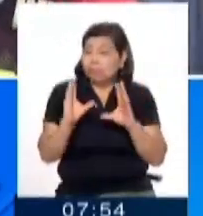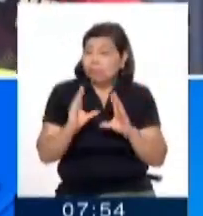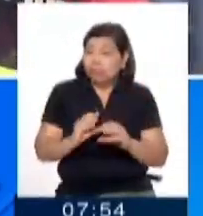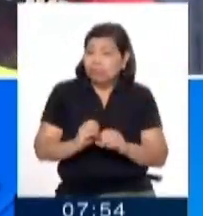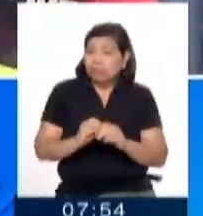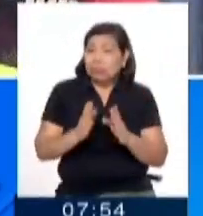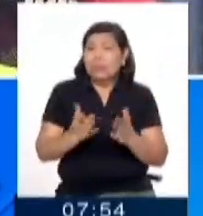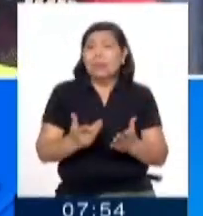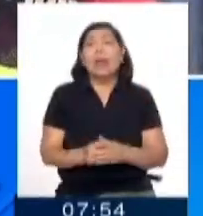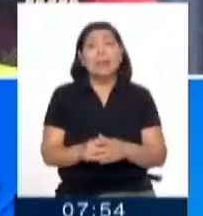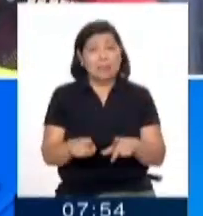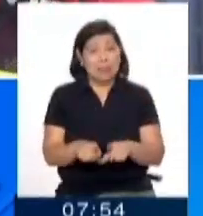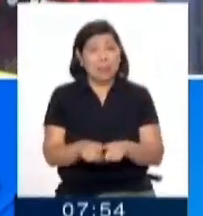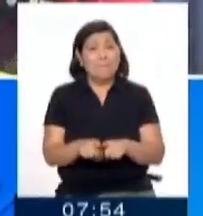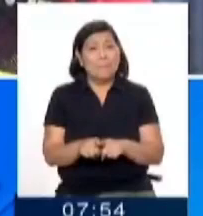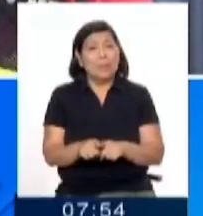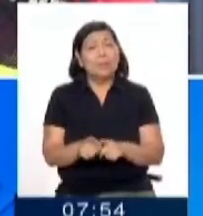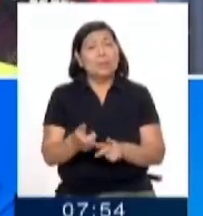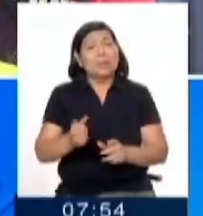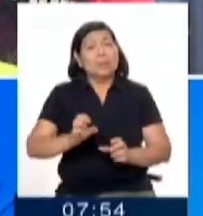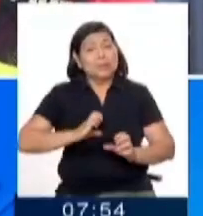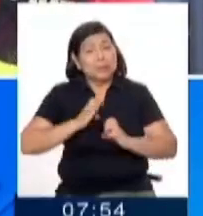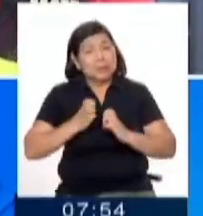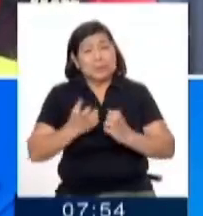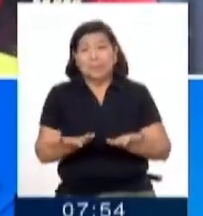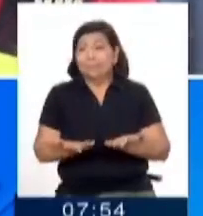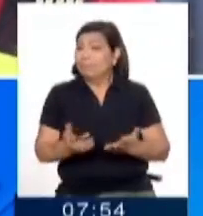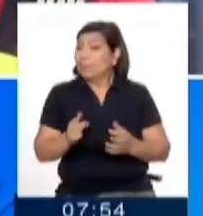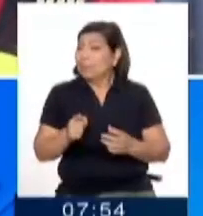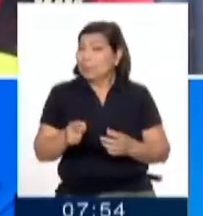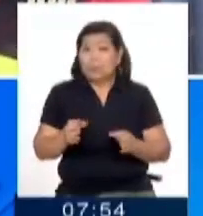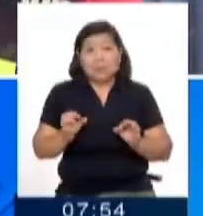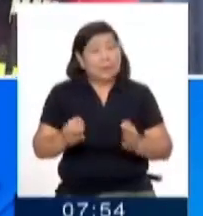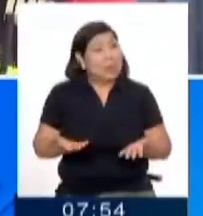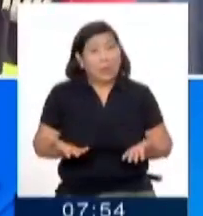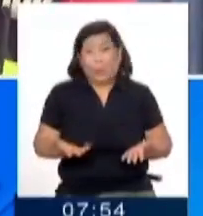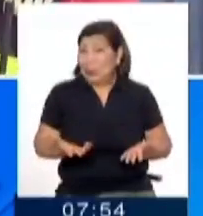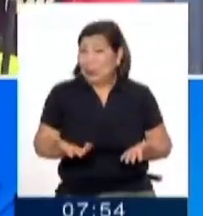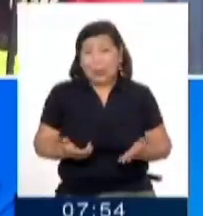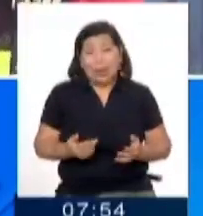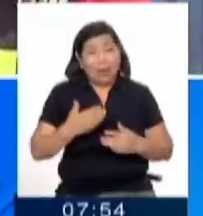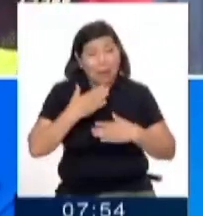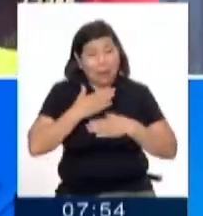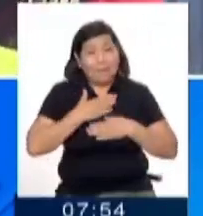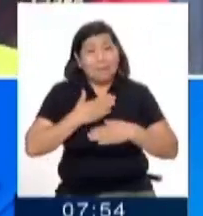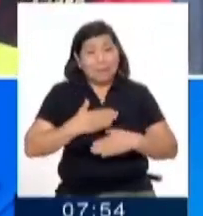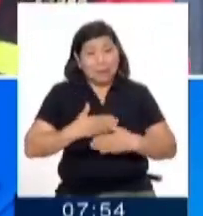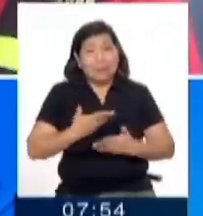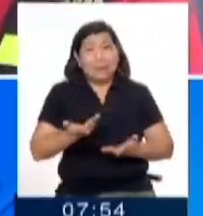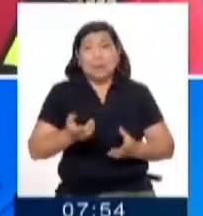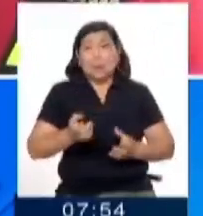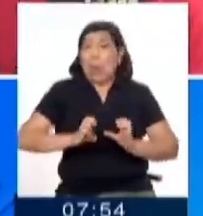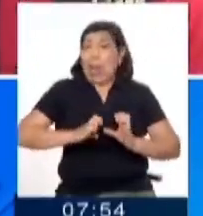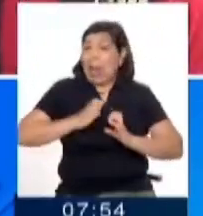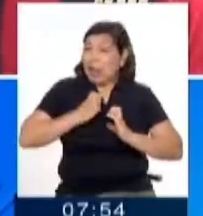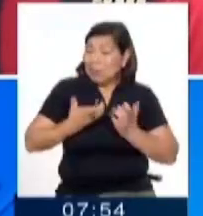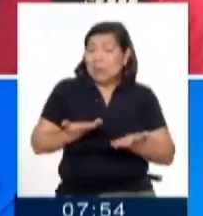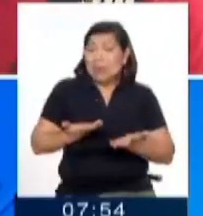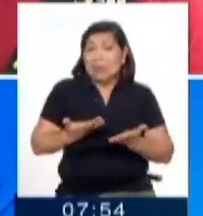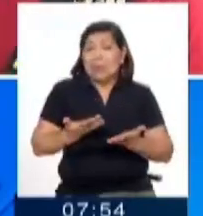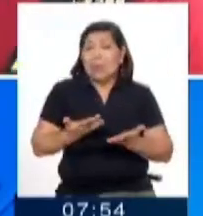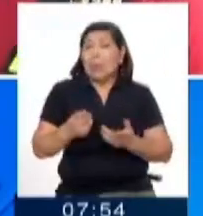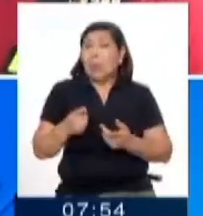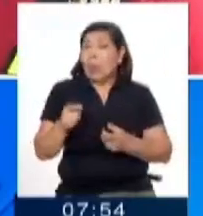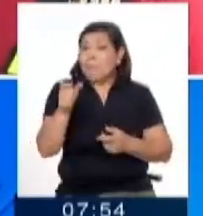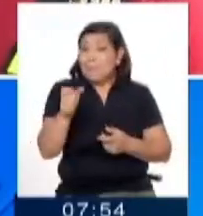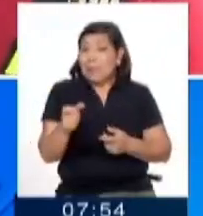Le hemos estado dando el soporte emocional del caso. Esta es una emergencia pues que no solamente afecta en lo físico, sino también en lo emocional. Acuérdense que es